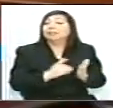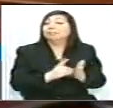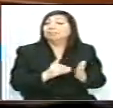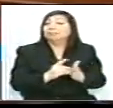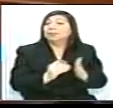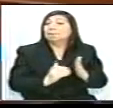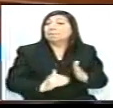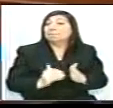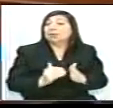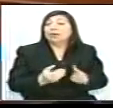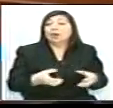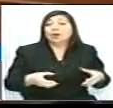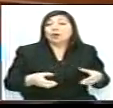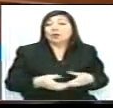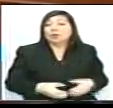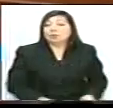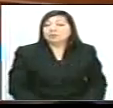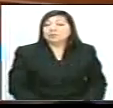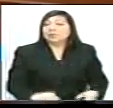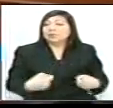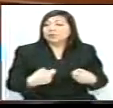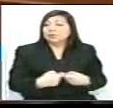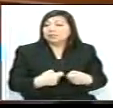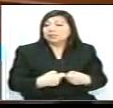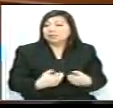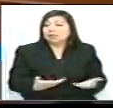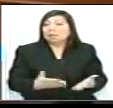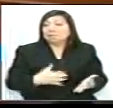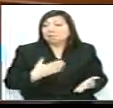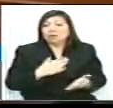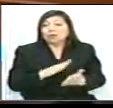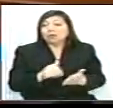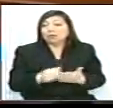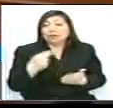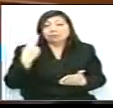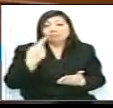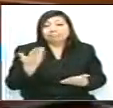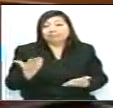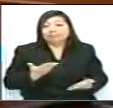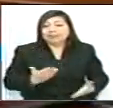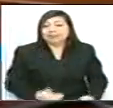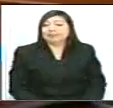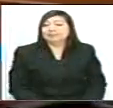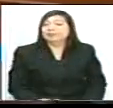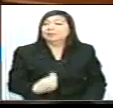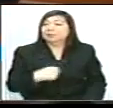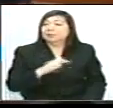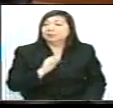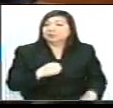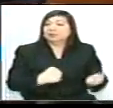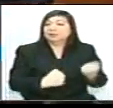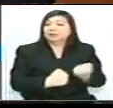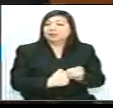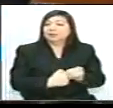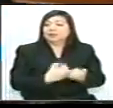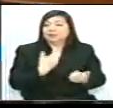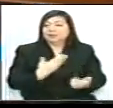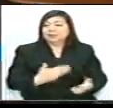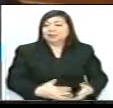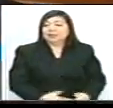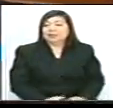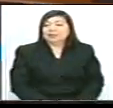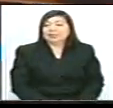en mayoría de la Comisión de Energía y Minas, de manera que por todas esas razones, Presidenta, nosotros apoyaremos esta iniciativa. Gracias.